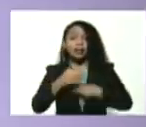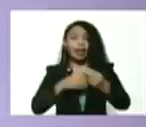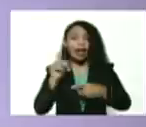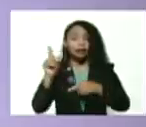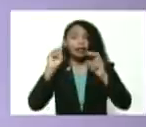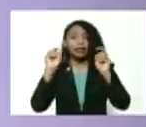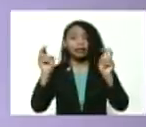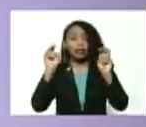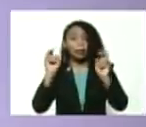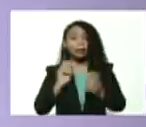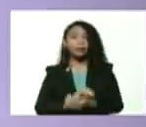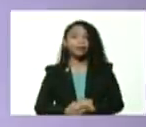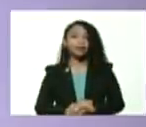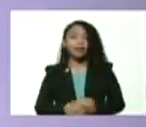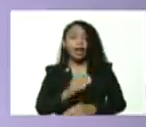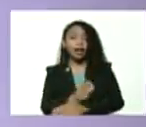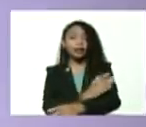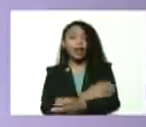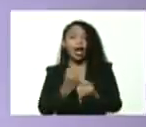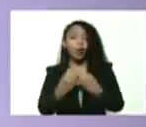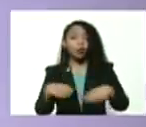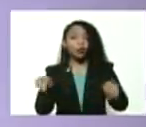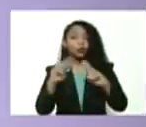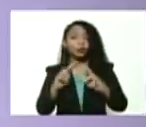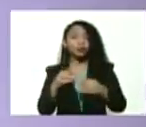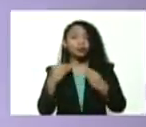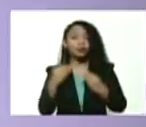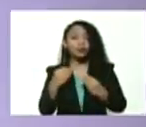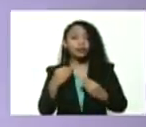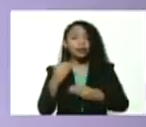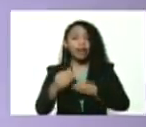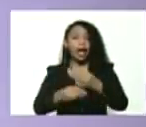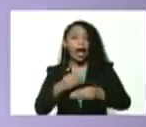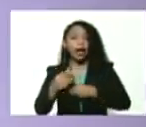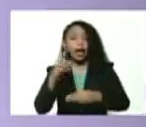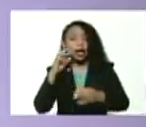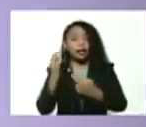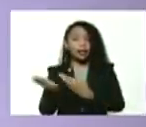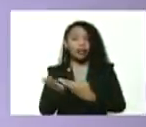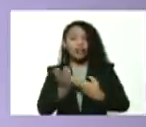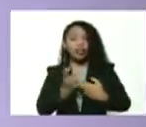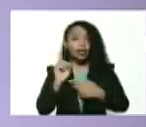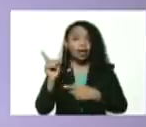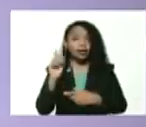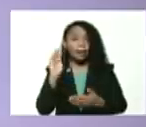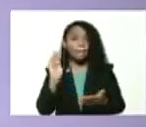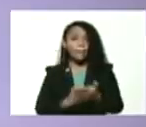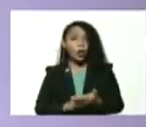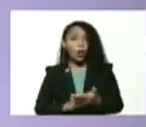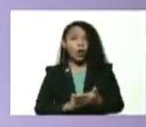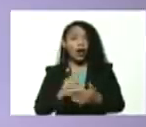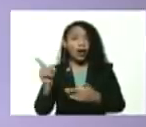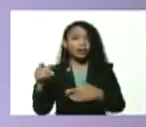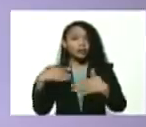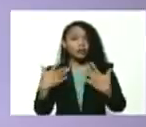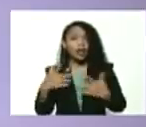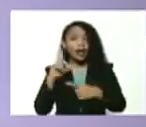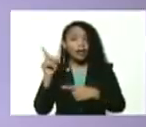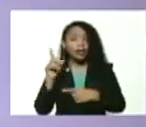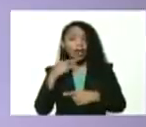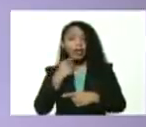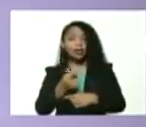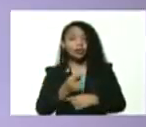caso ante la Organización de las Naciones Unidas para que se tome de referencia este posicionamiento y lo que ella ha